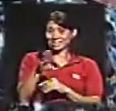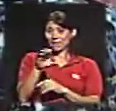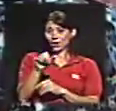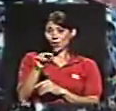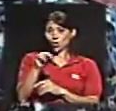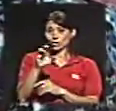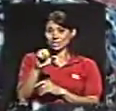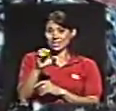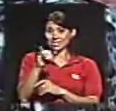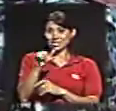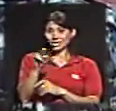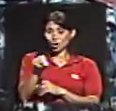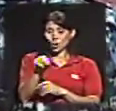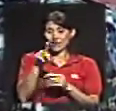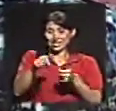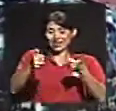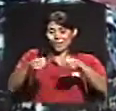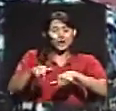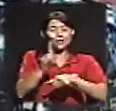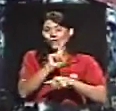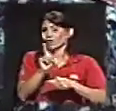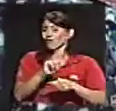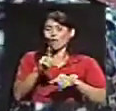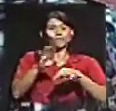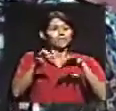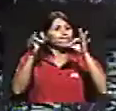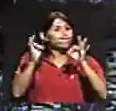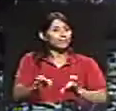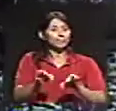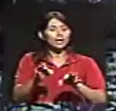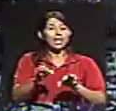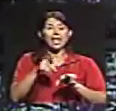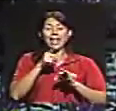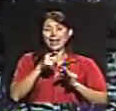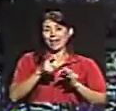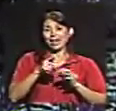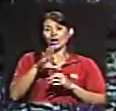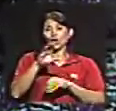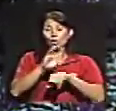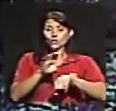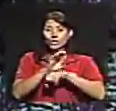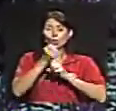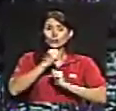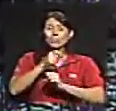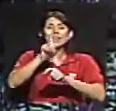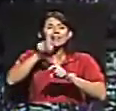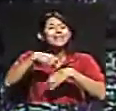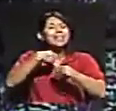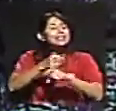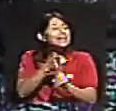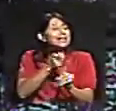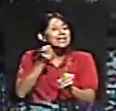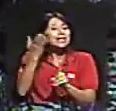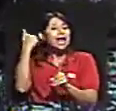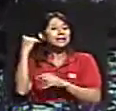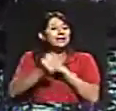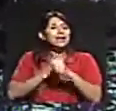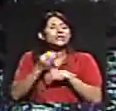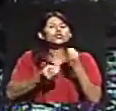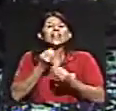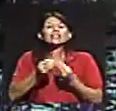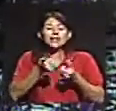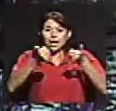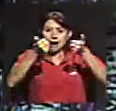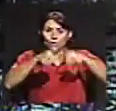que los regidores y el Consejo Municipal lo que tienen que hacer, y le deberían de haberlo hecho hace varios años, es derogar un